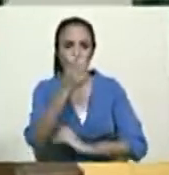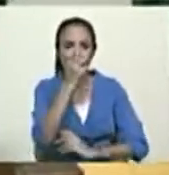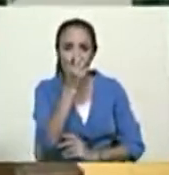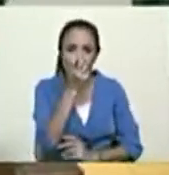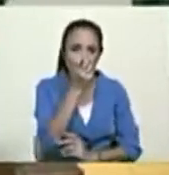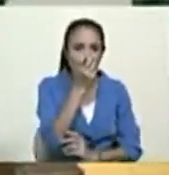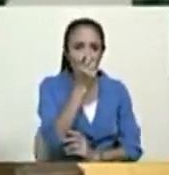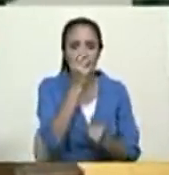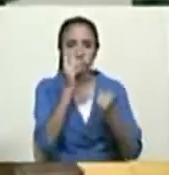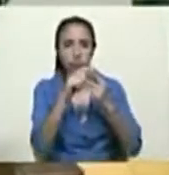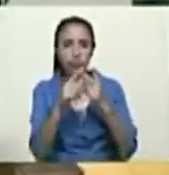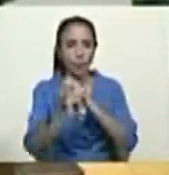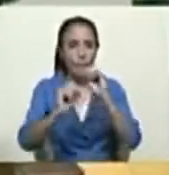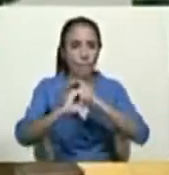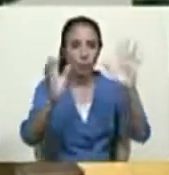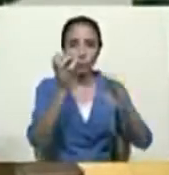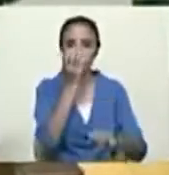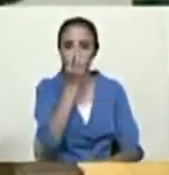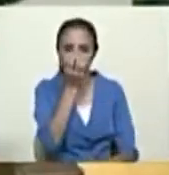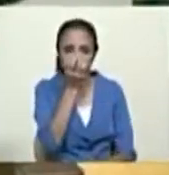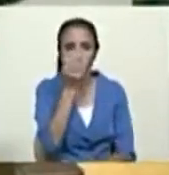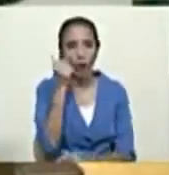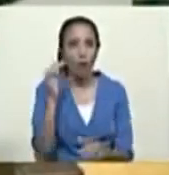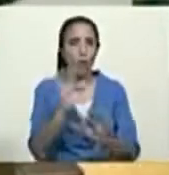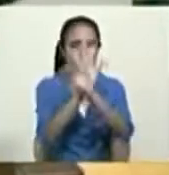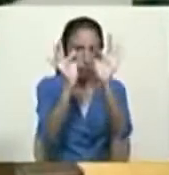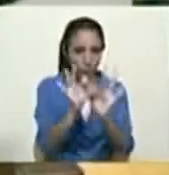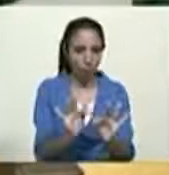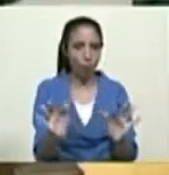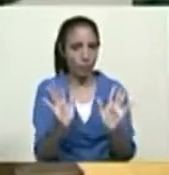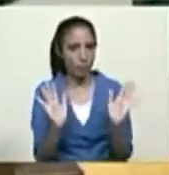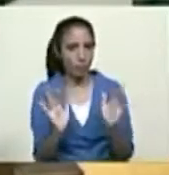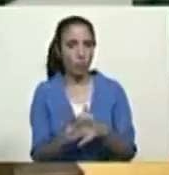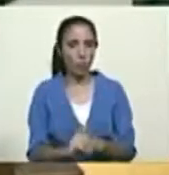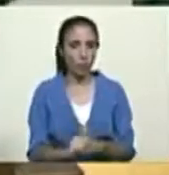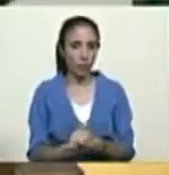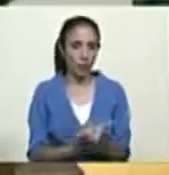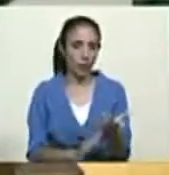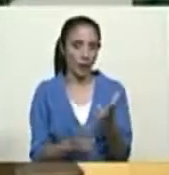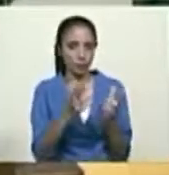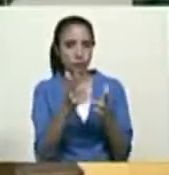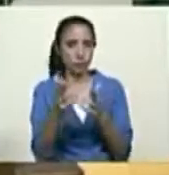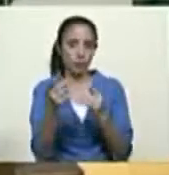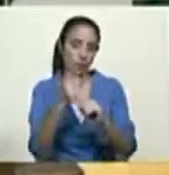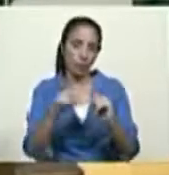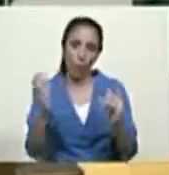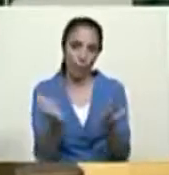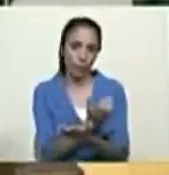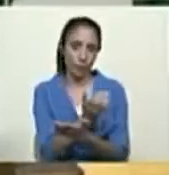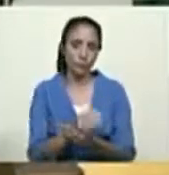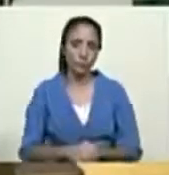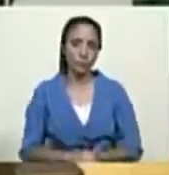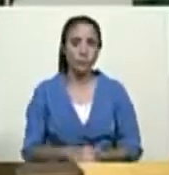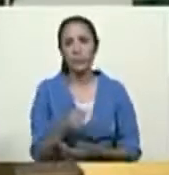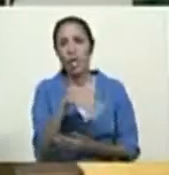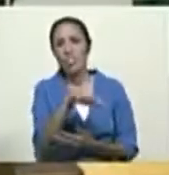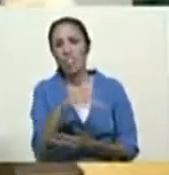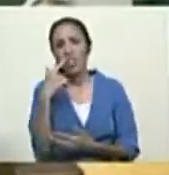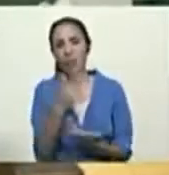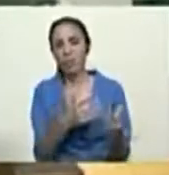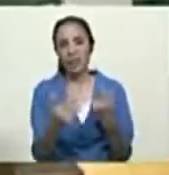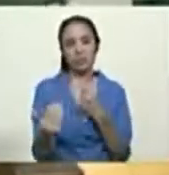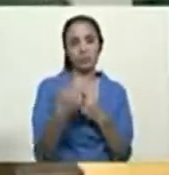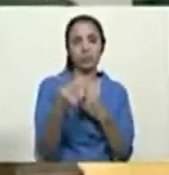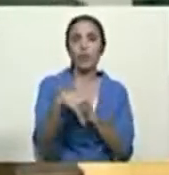se utilizaron métodos progresivos y diferenciados del uso de la fuerza pública saben de dónde vino la agresión